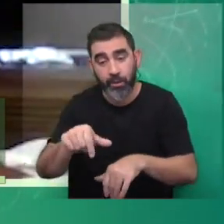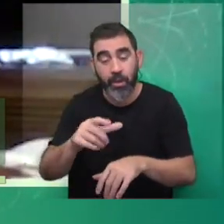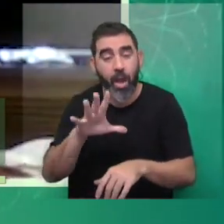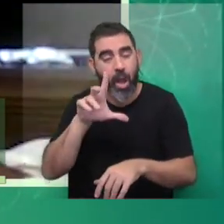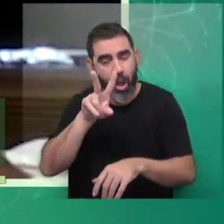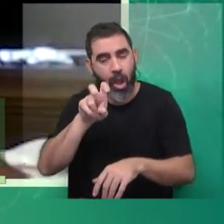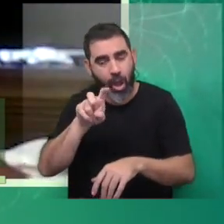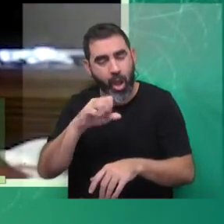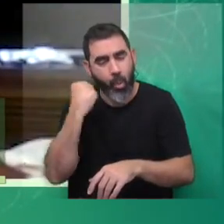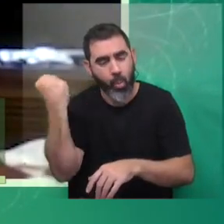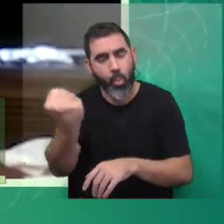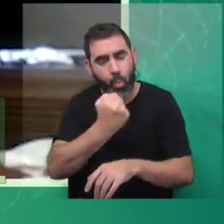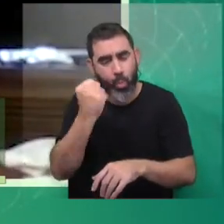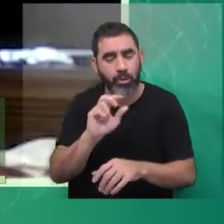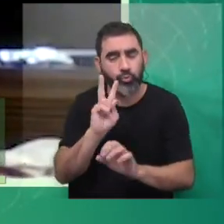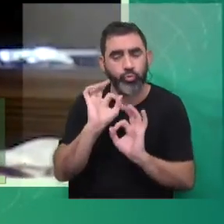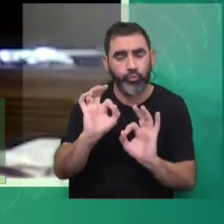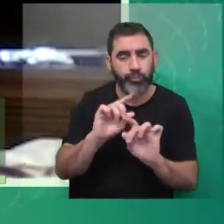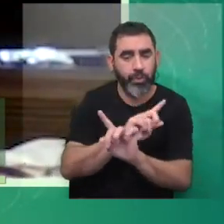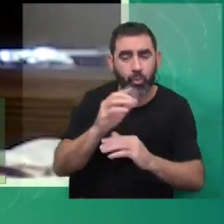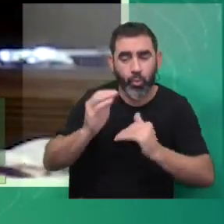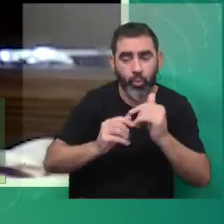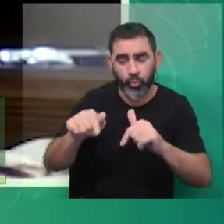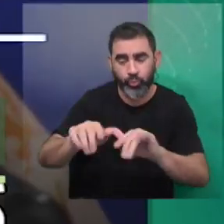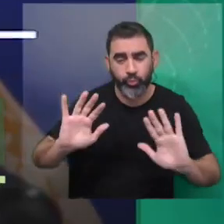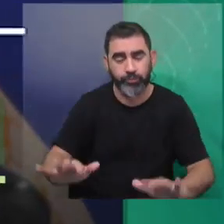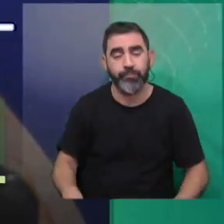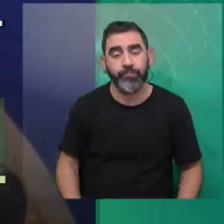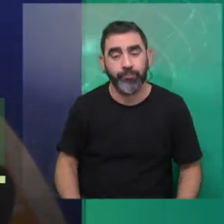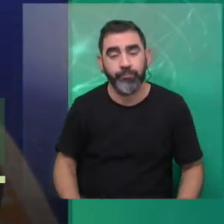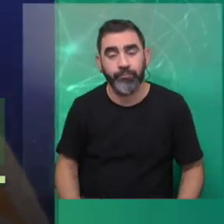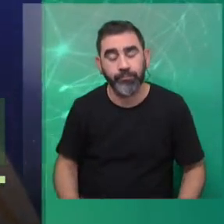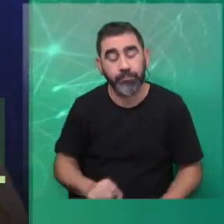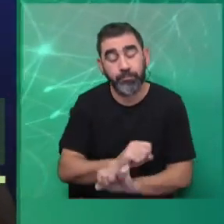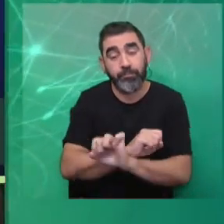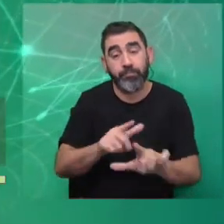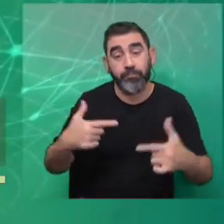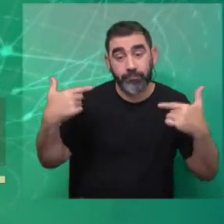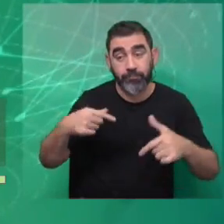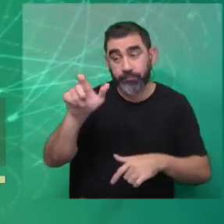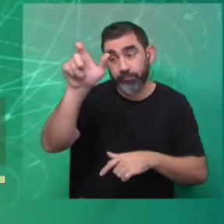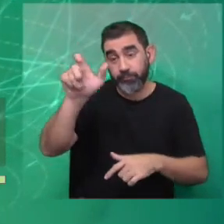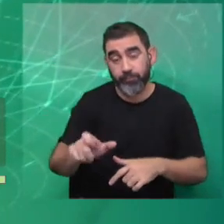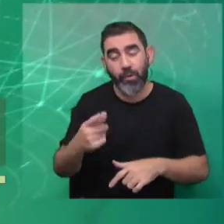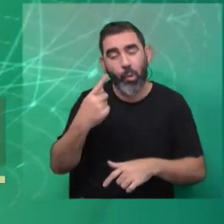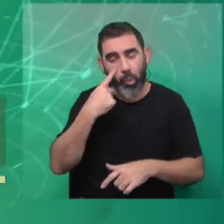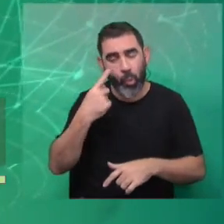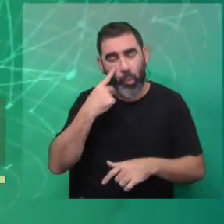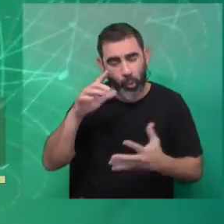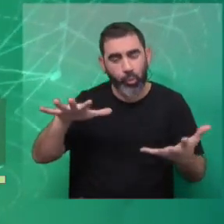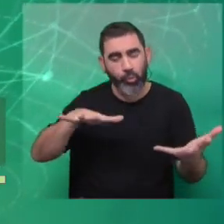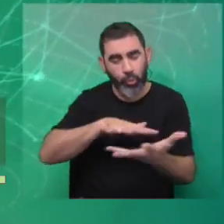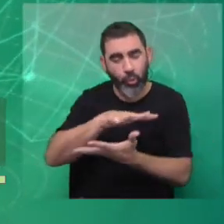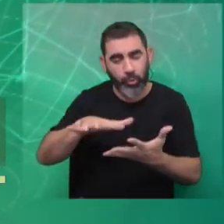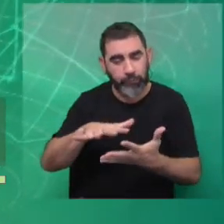reserva más que suficiente para no tener que construir ese polder lo más indignante es que una intendenta que conoce todo esto